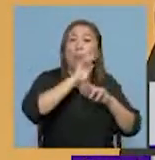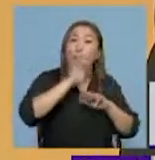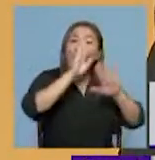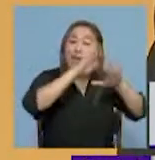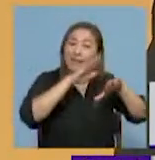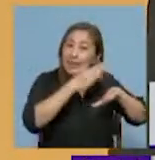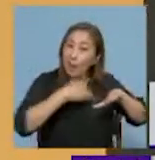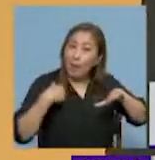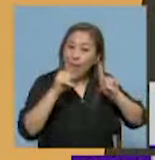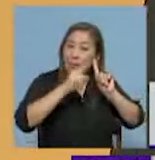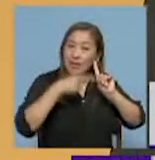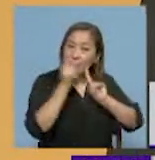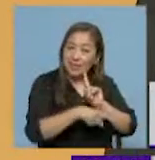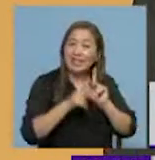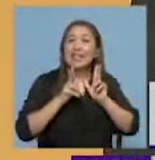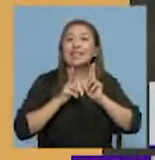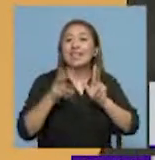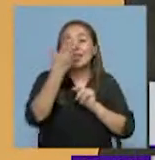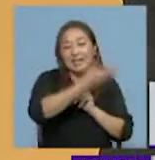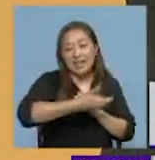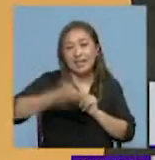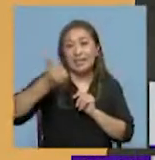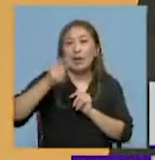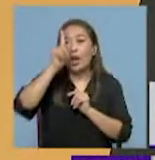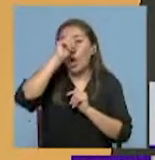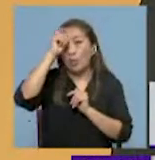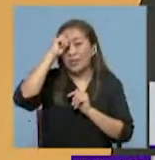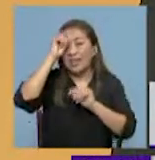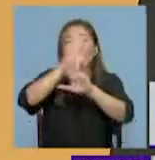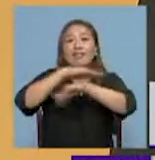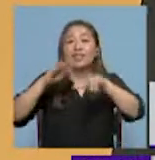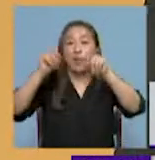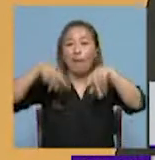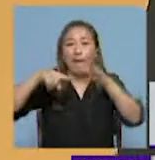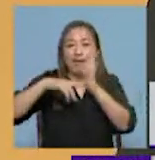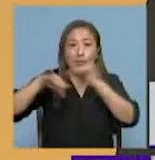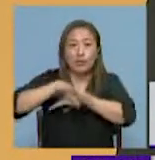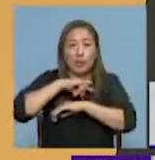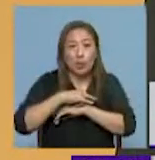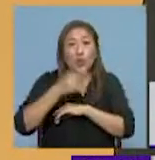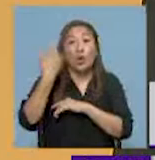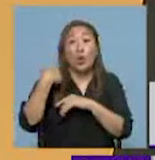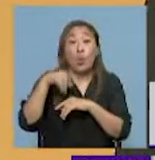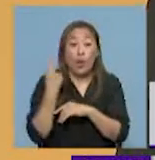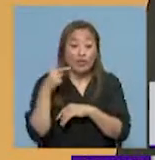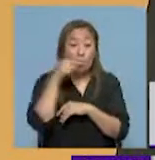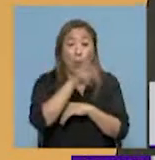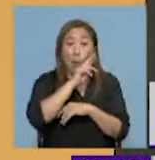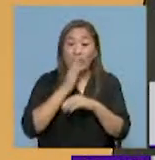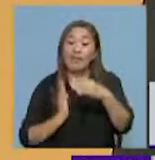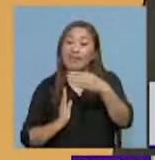madre se decide traslado al hospital materno-infantil cuando la paciente ingresa al hospital materno-infantil